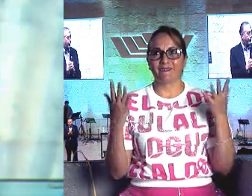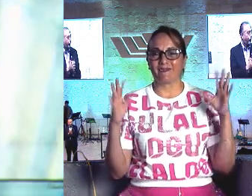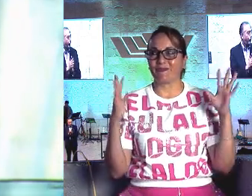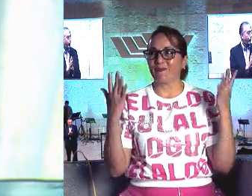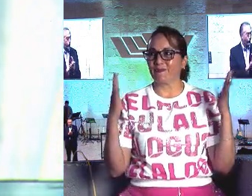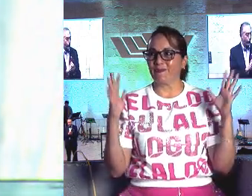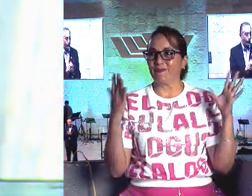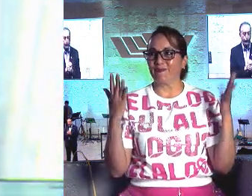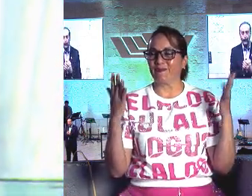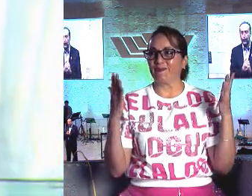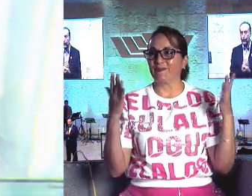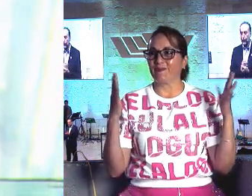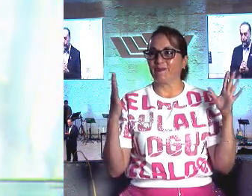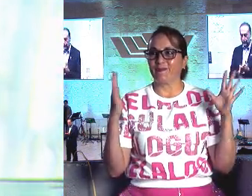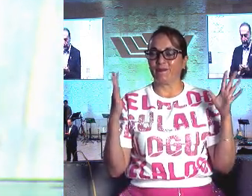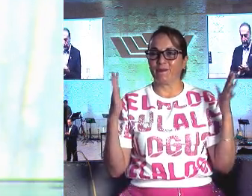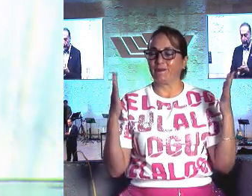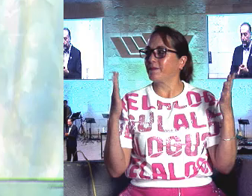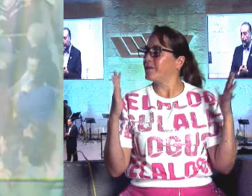dáselo al Señor.